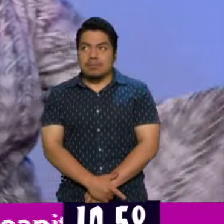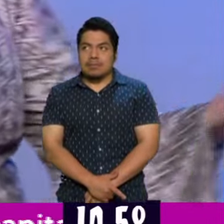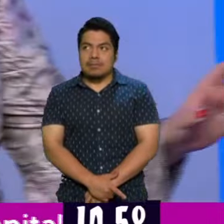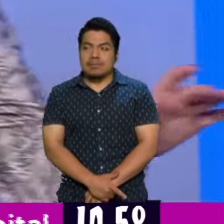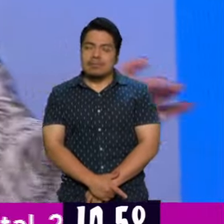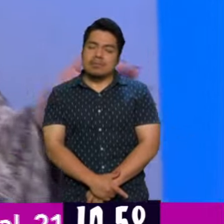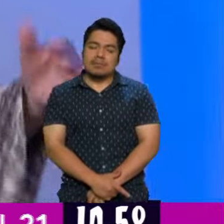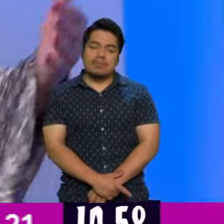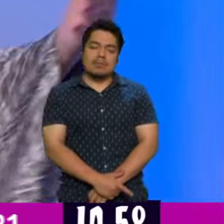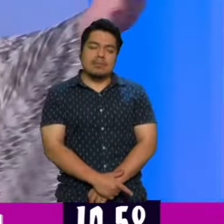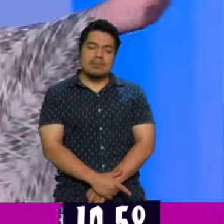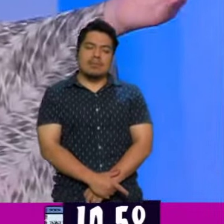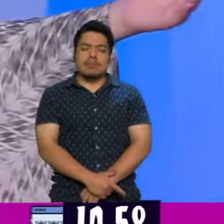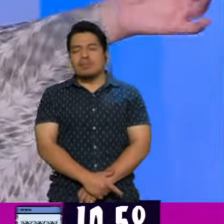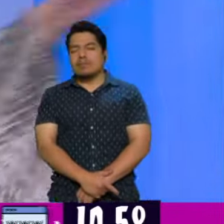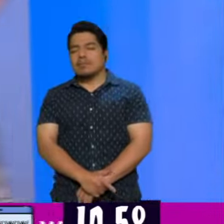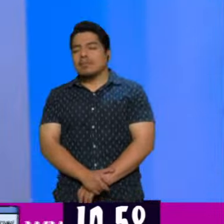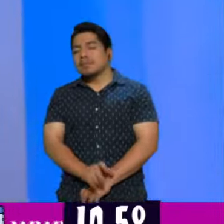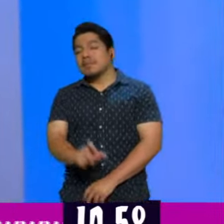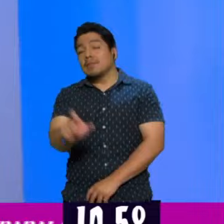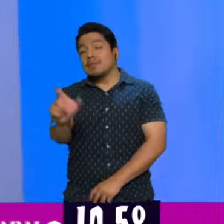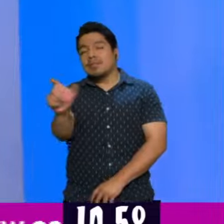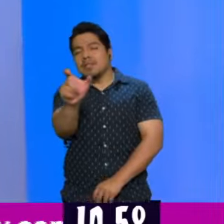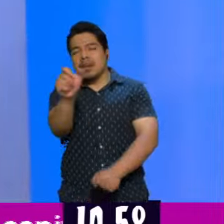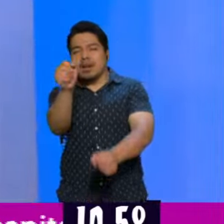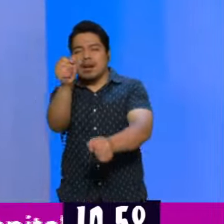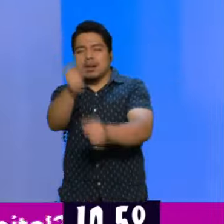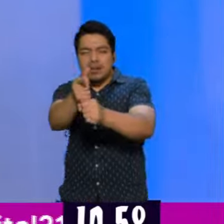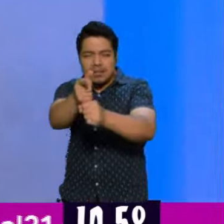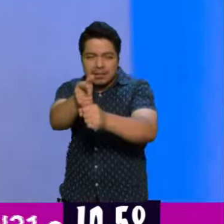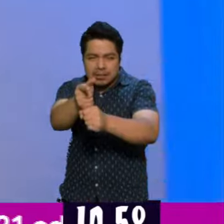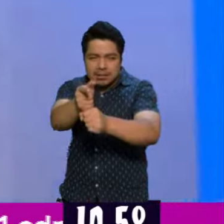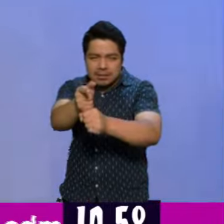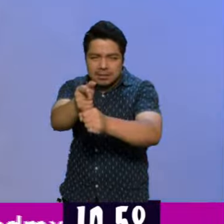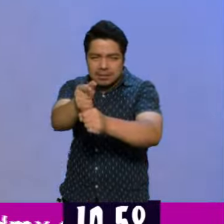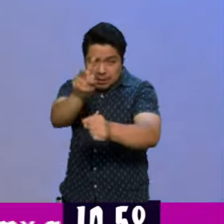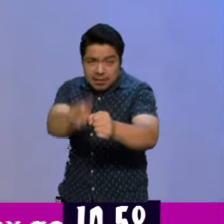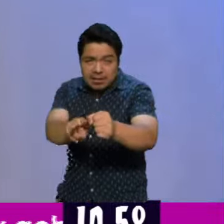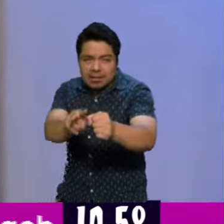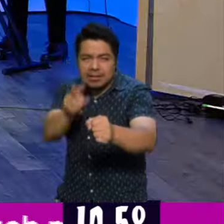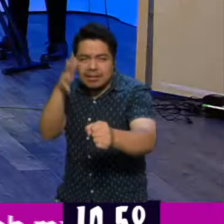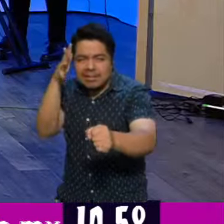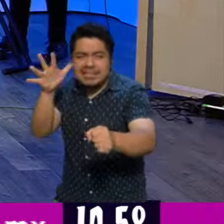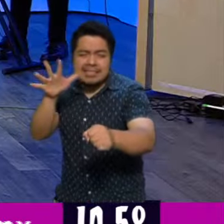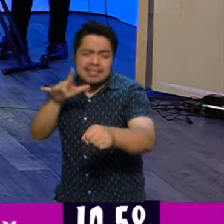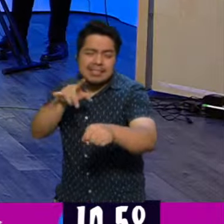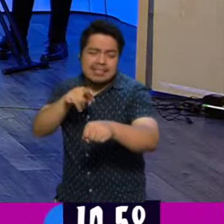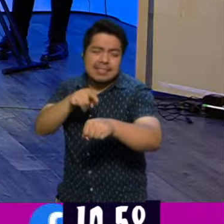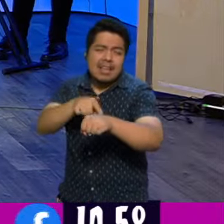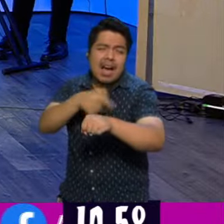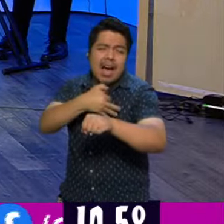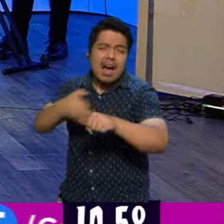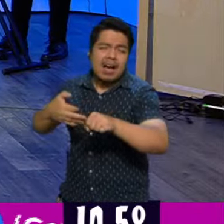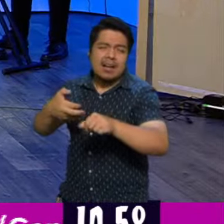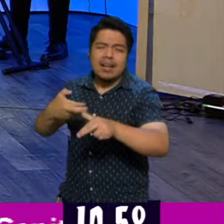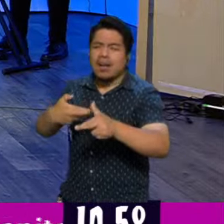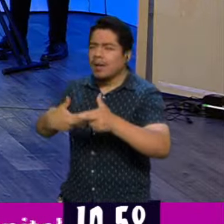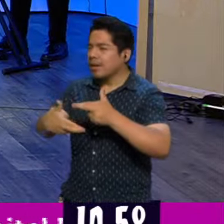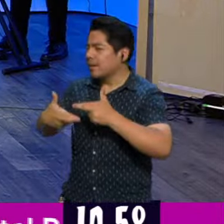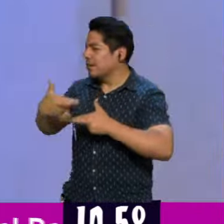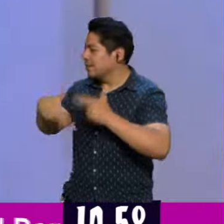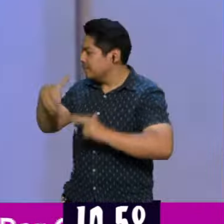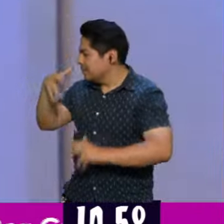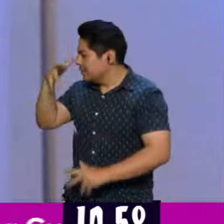Cuando supe toda la verdad, señora, ya era tarde para echar atrás,